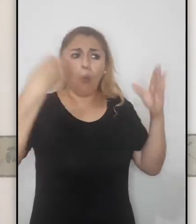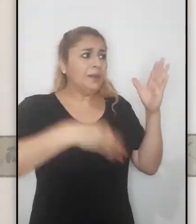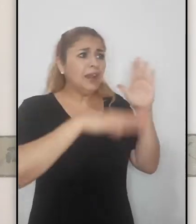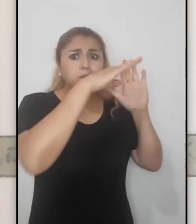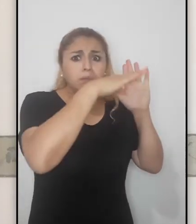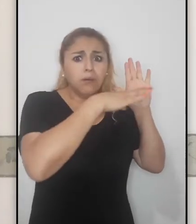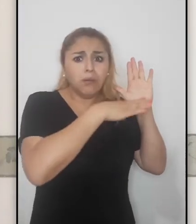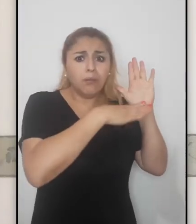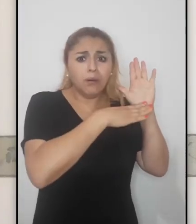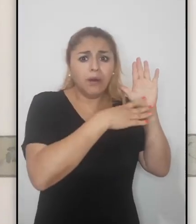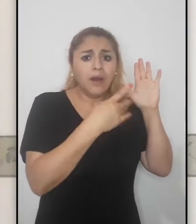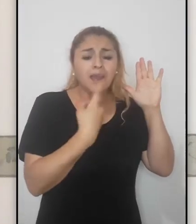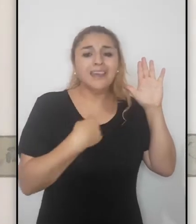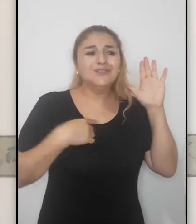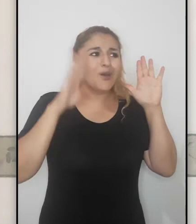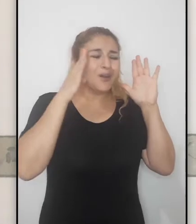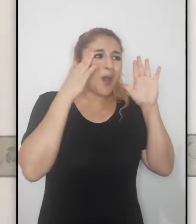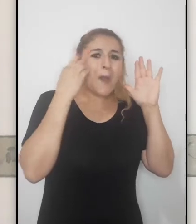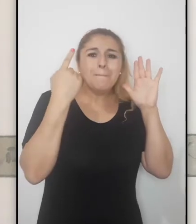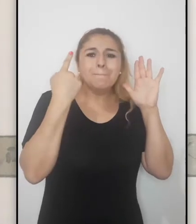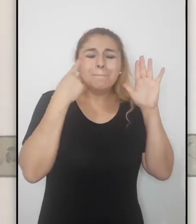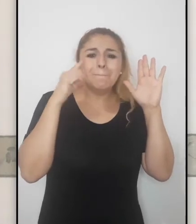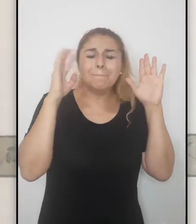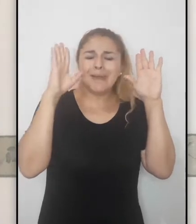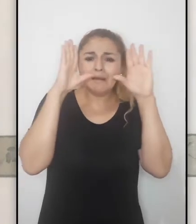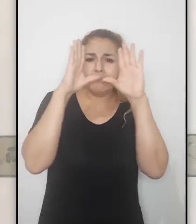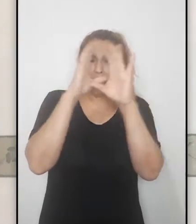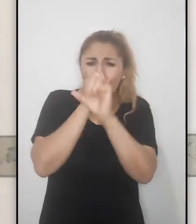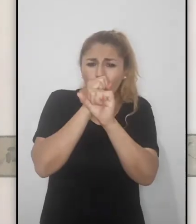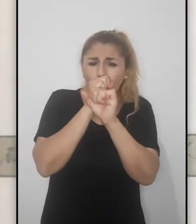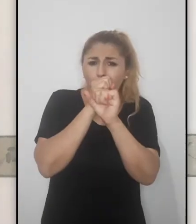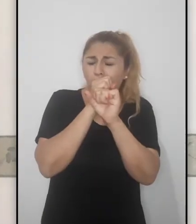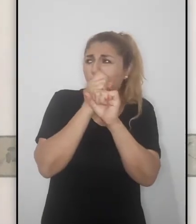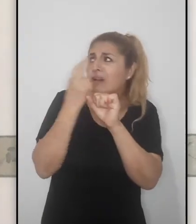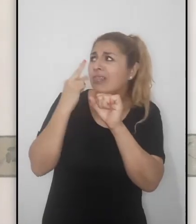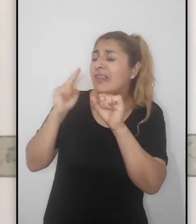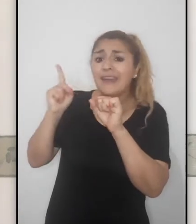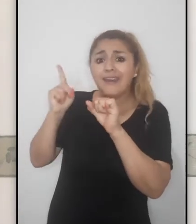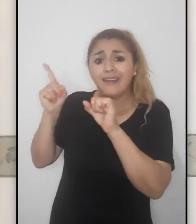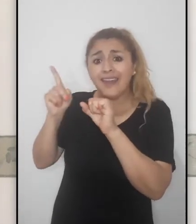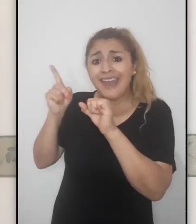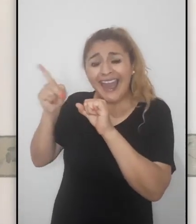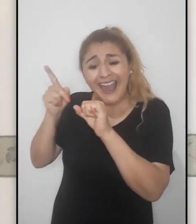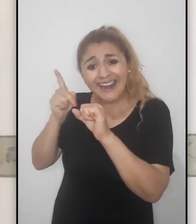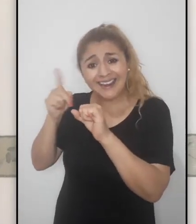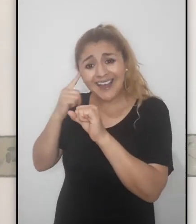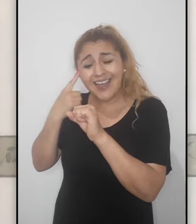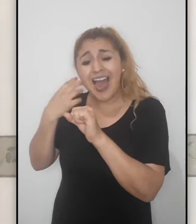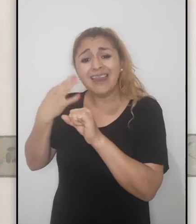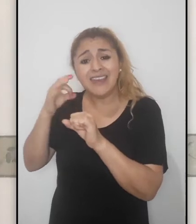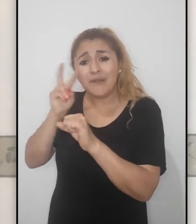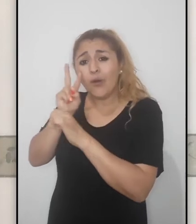y ejercitar los sentidos en el discernimiento del bien y el mal